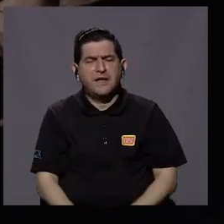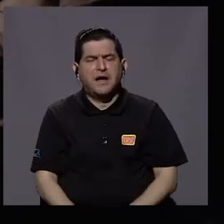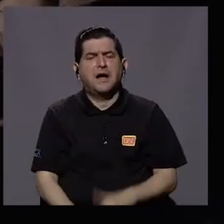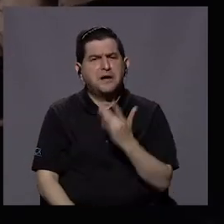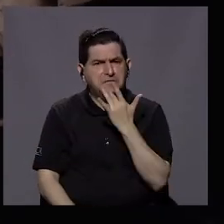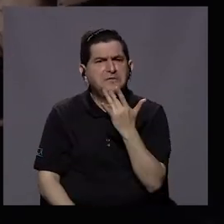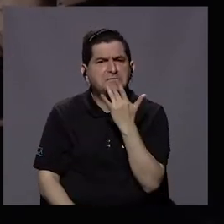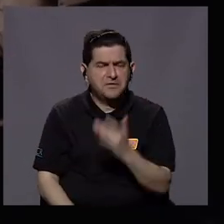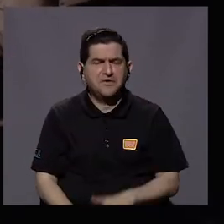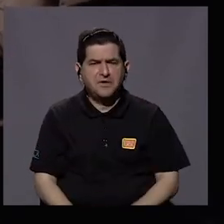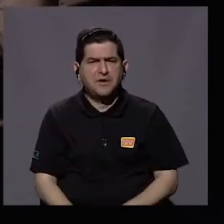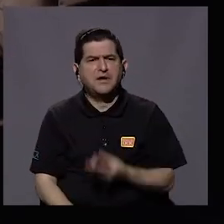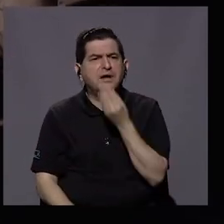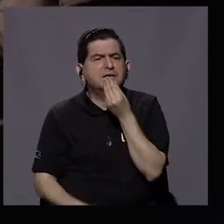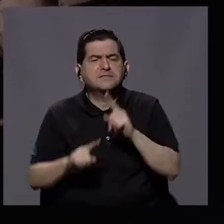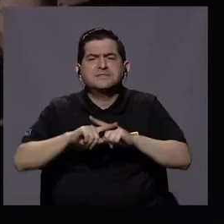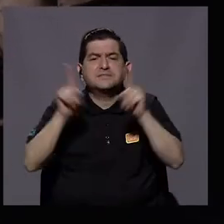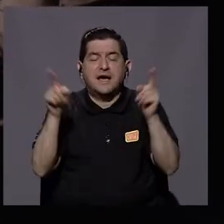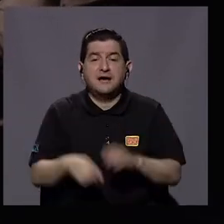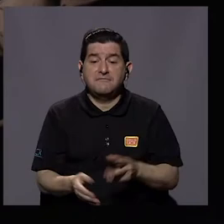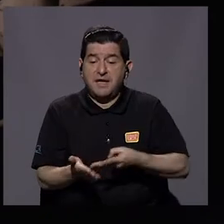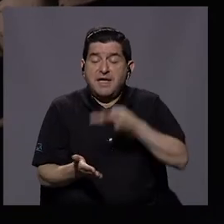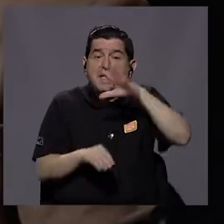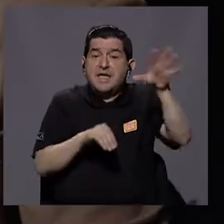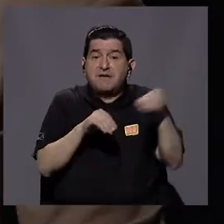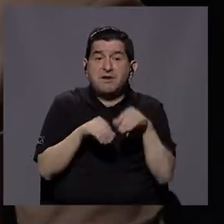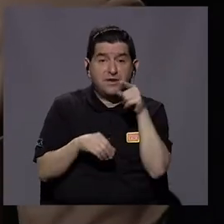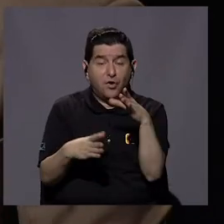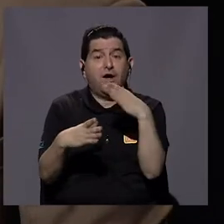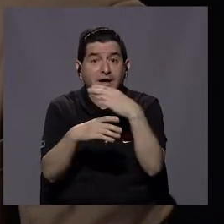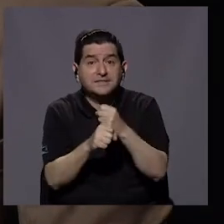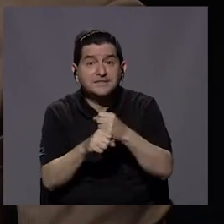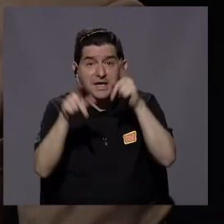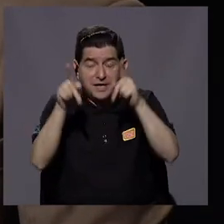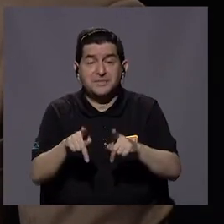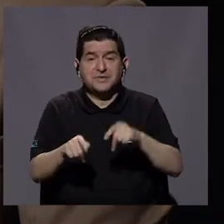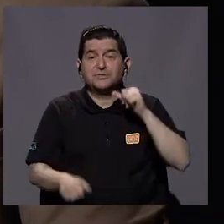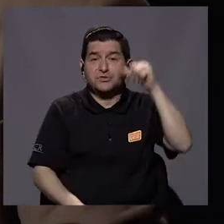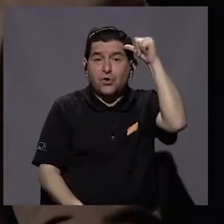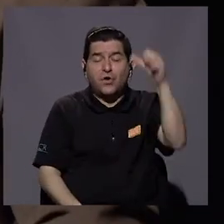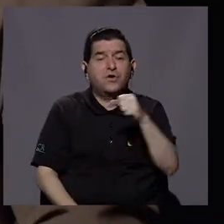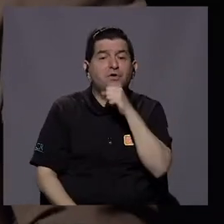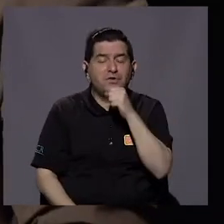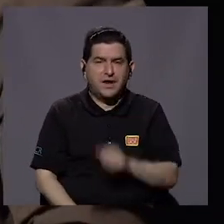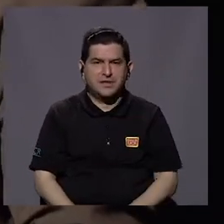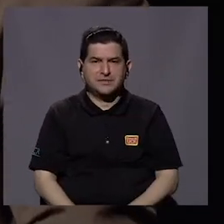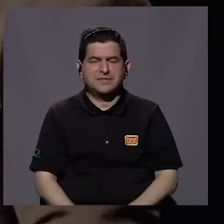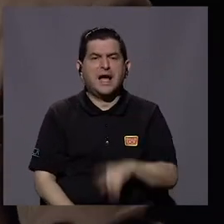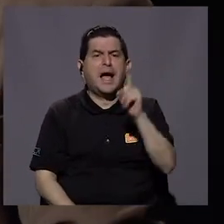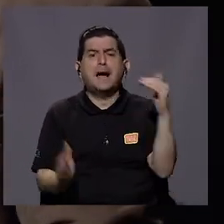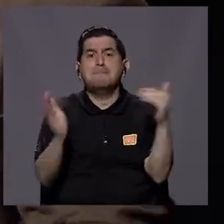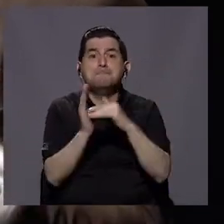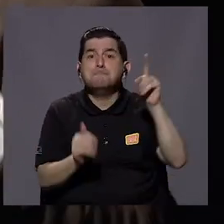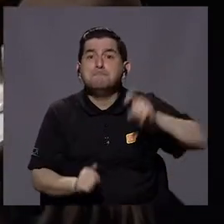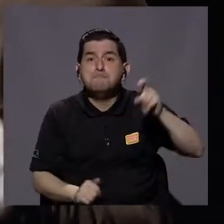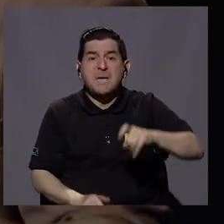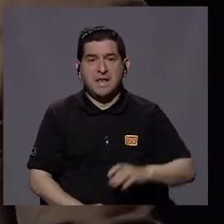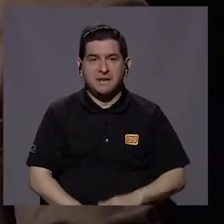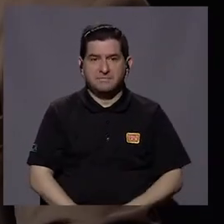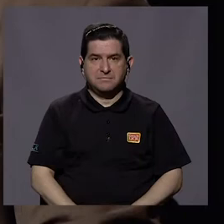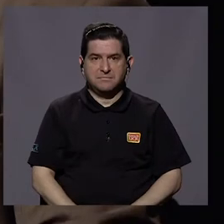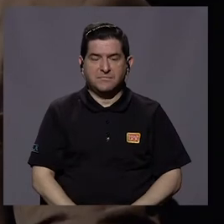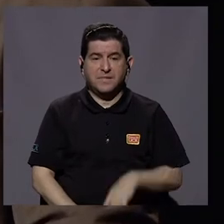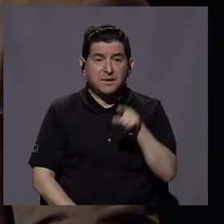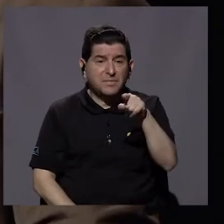rica, es... tiene un sabor distinto y tiene un valor agregado que le hicieron ustedes, que son personas adultas mayores. Necesito 1000 jaleas, por poner un